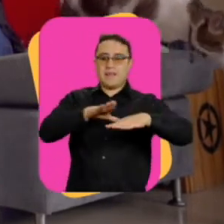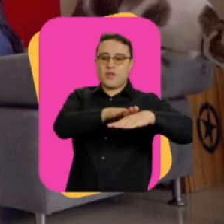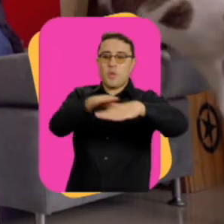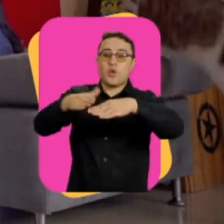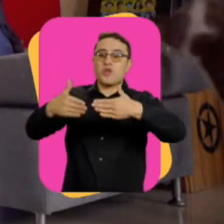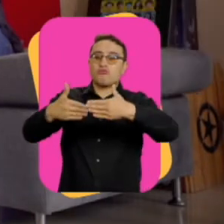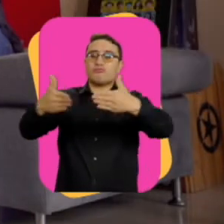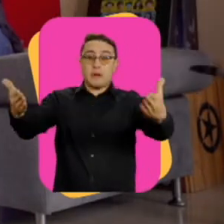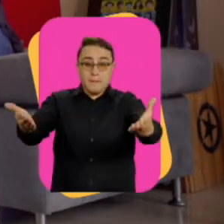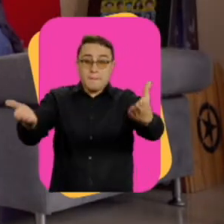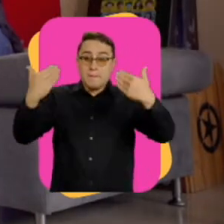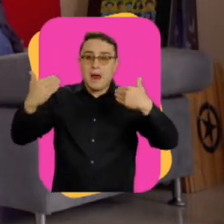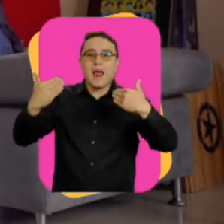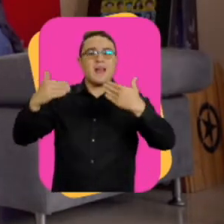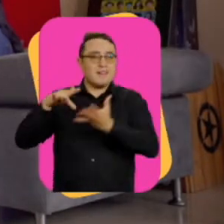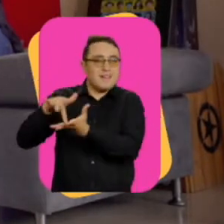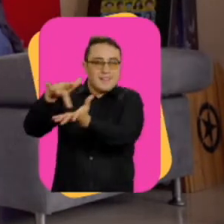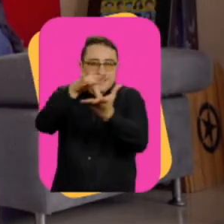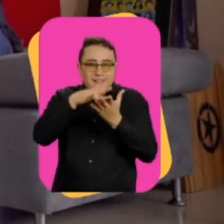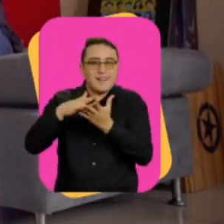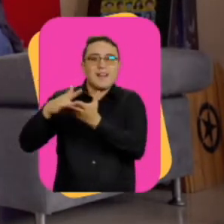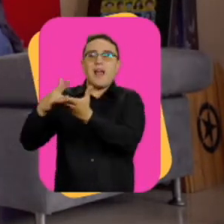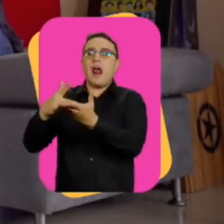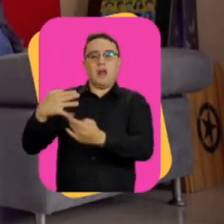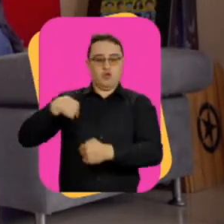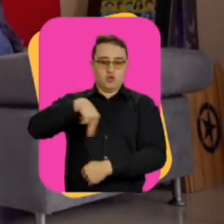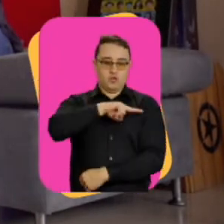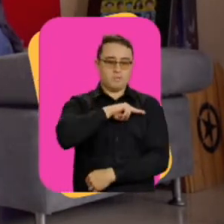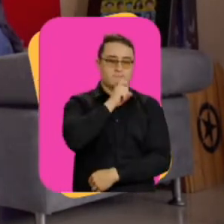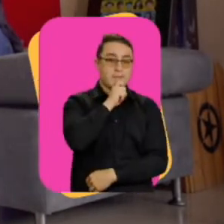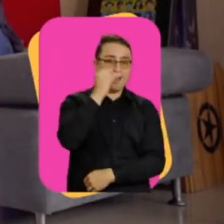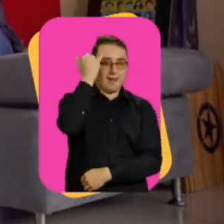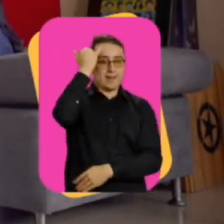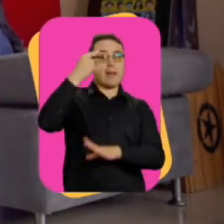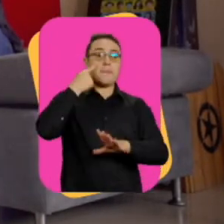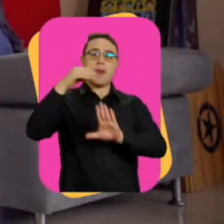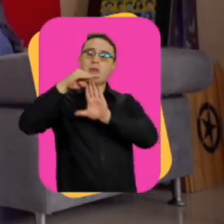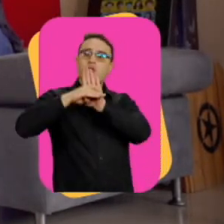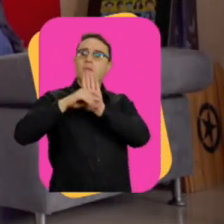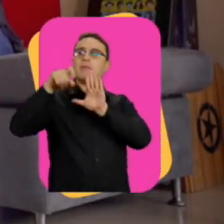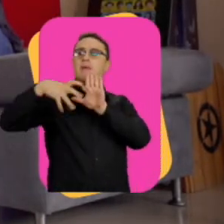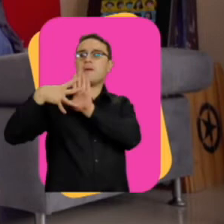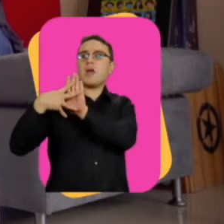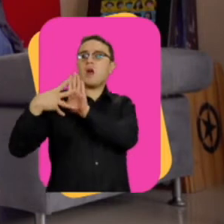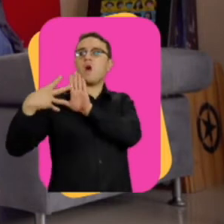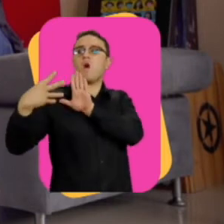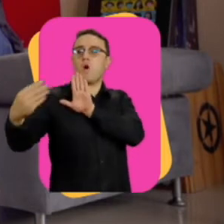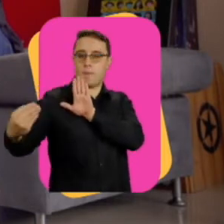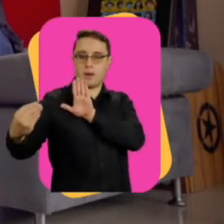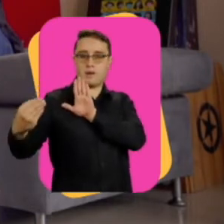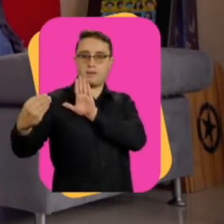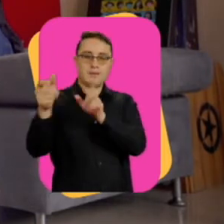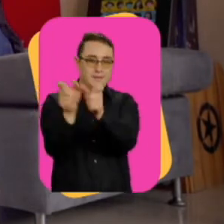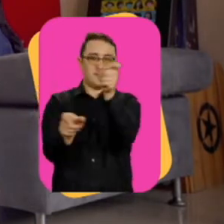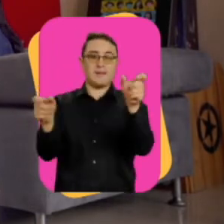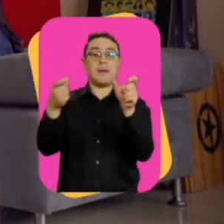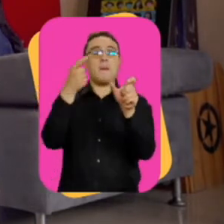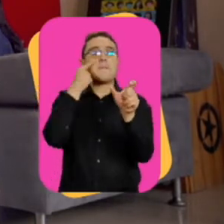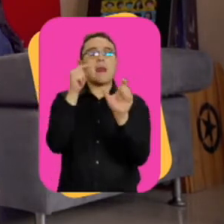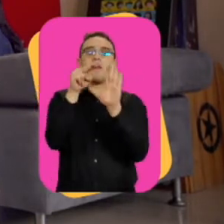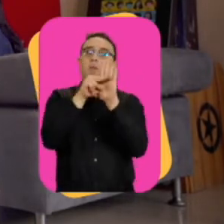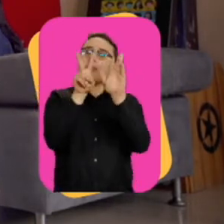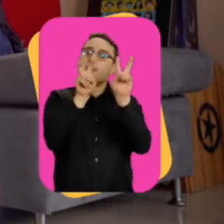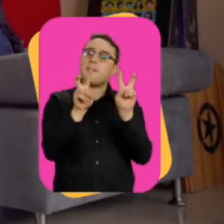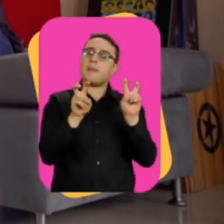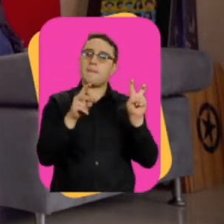por encargo, somos nosotros mismos quienes diseñamos unos términos de referencia donde le marcamos a la gente unos